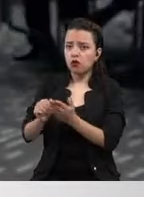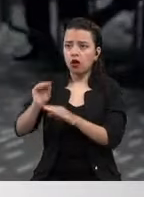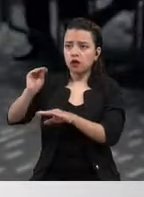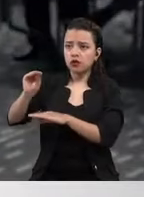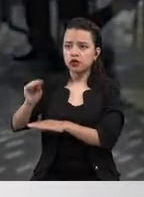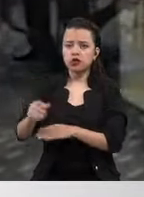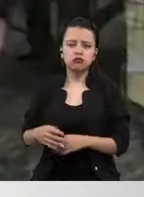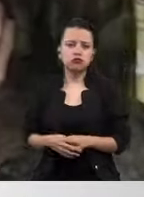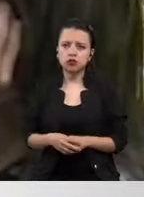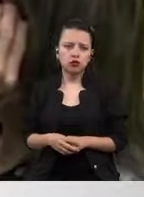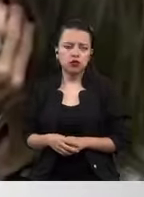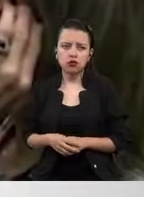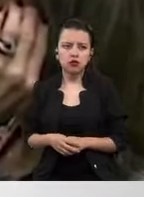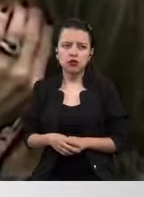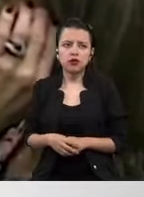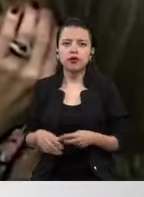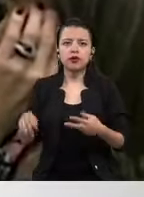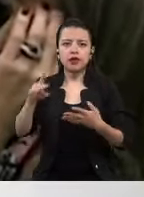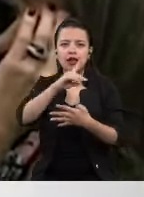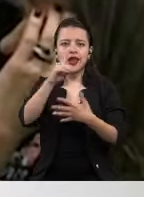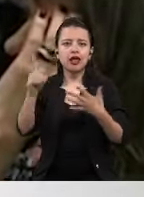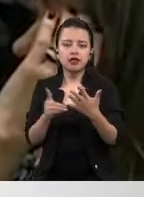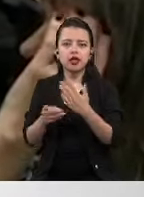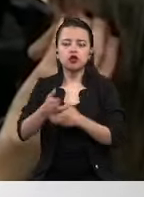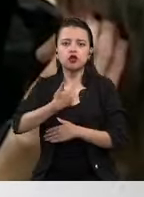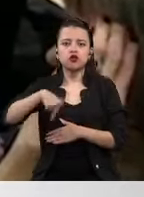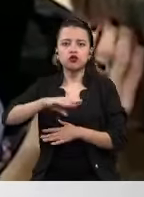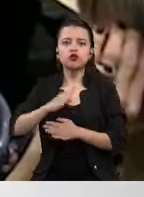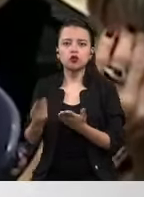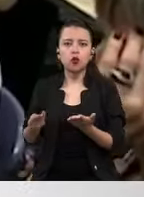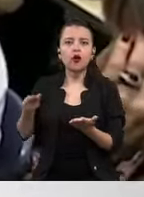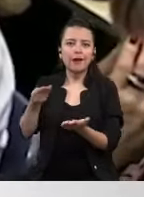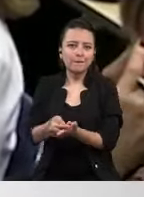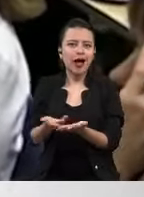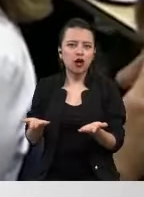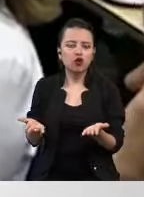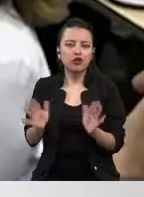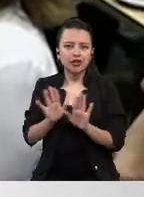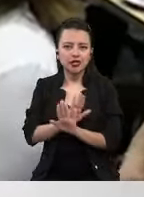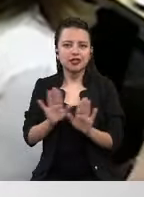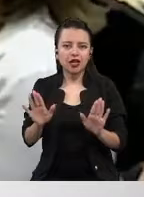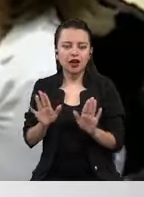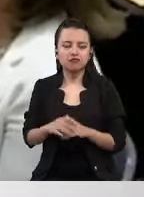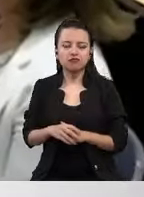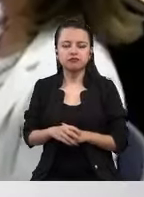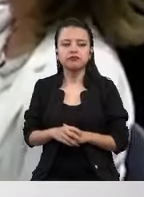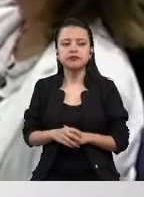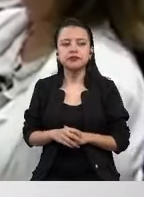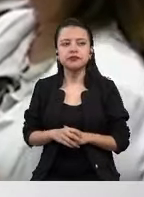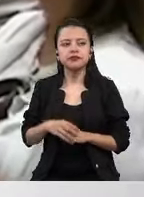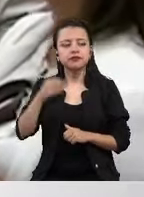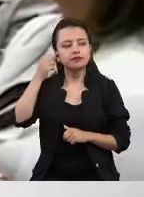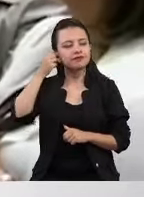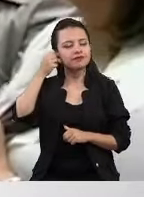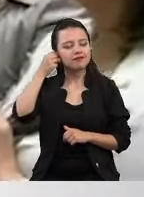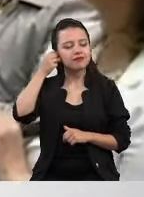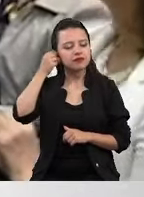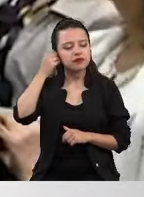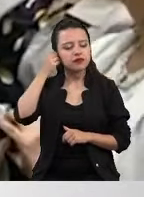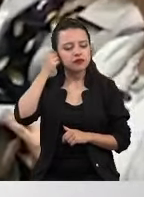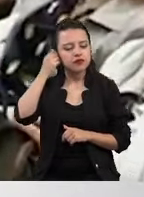Y esa información en la diad nosotros la vamos a recibir identificado con el con la cédula de la persona o de la empresa